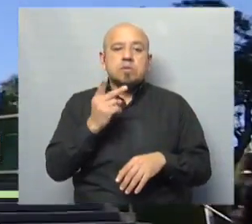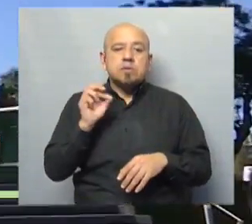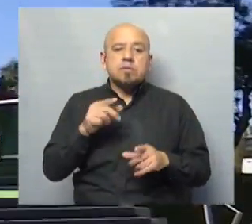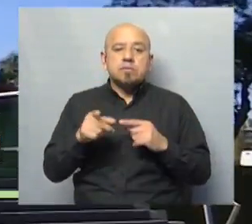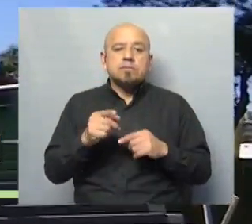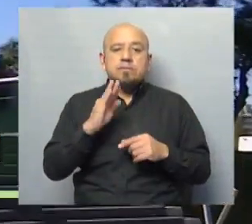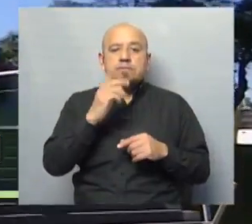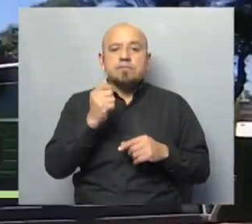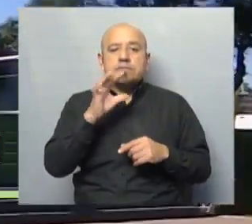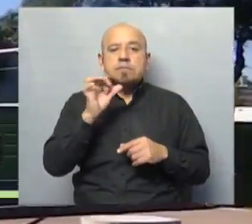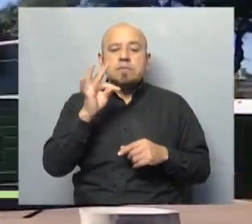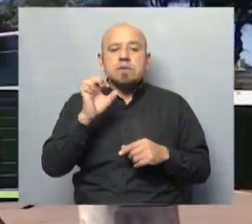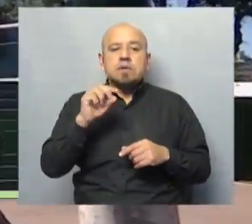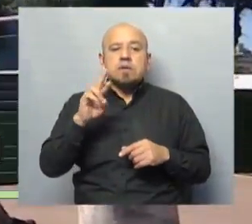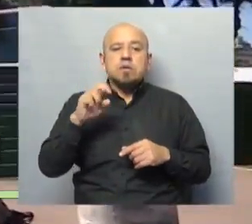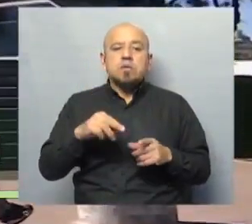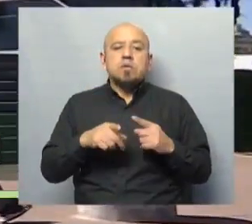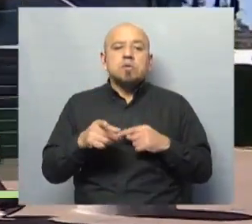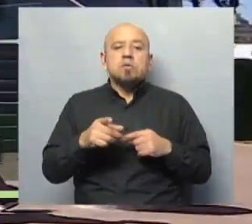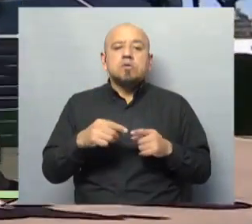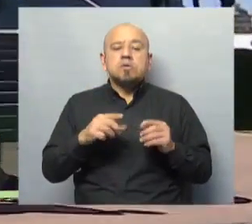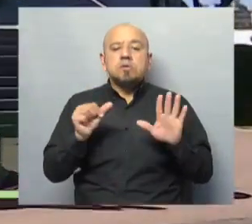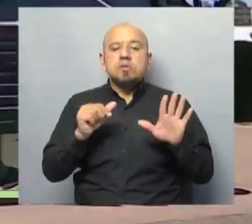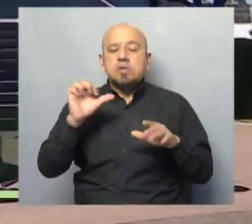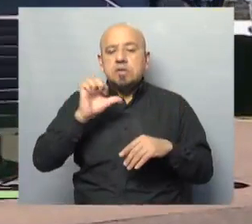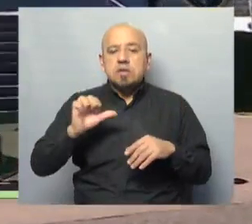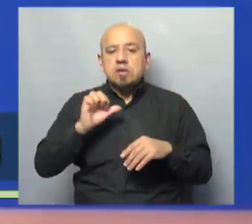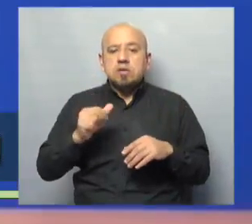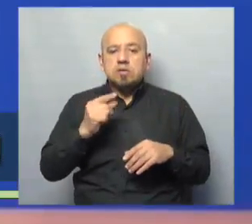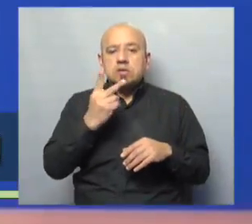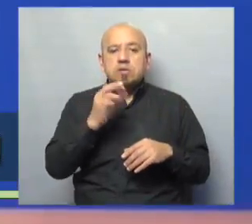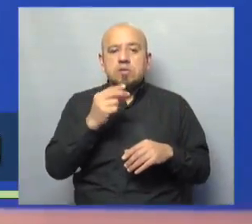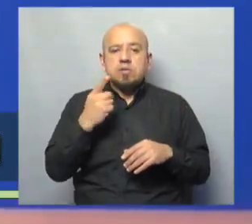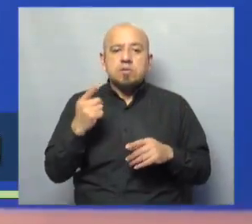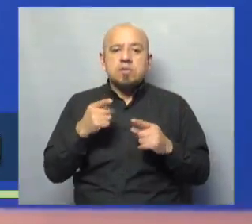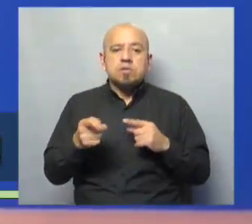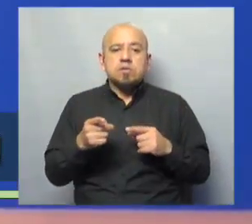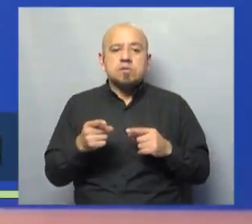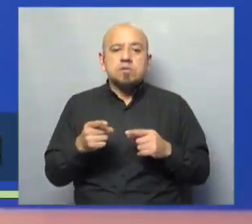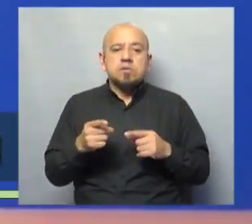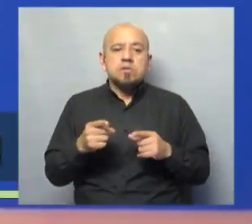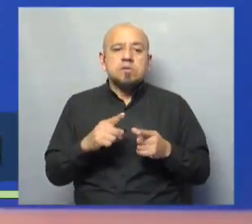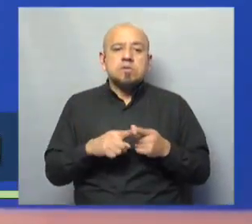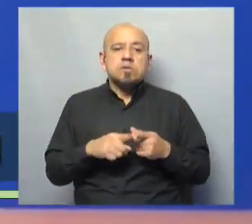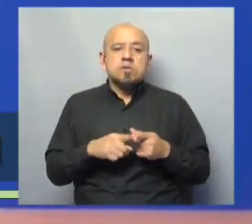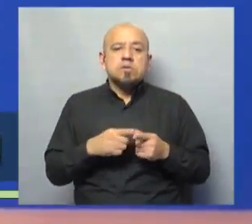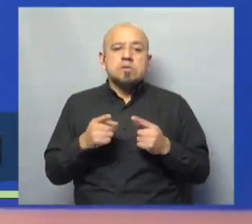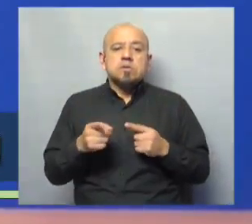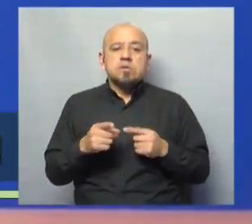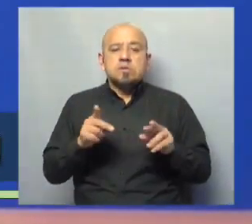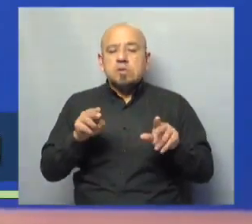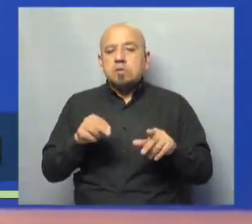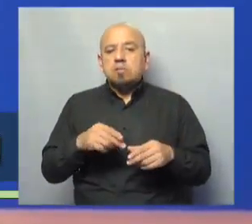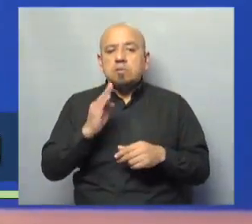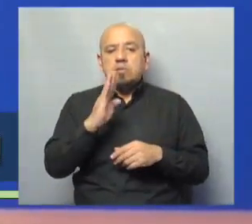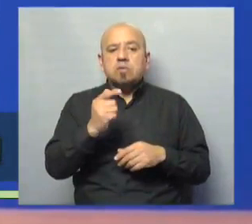pasteur a la hora 8 y 25 y arbeleche lo hizo el 6 de enero de 2021 a las 15 49 en el mismo centro